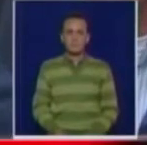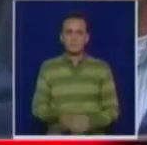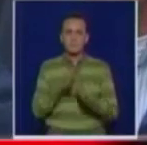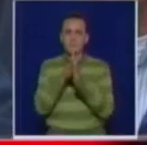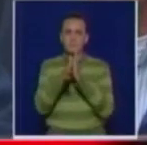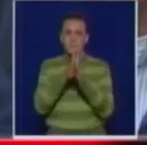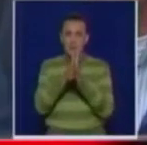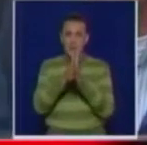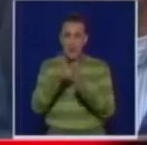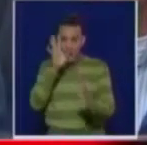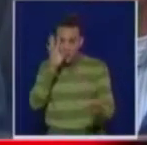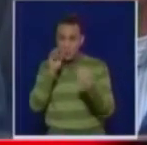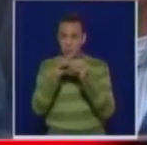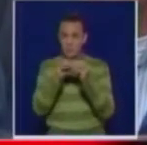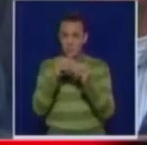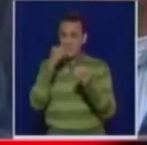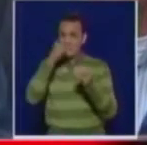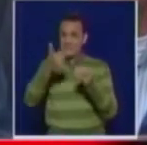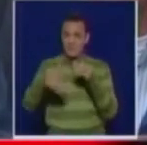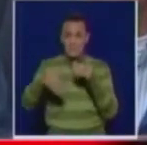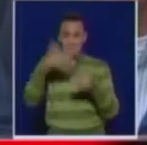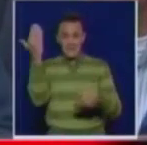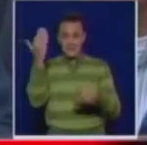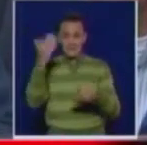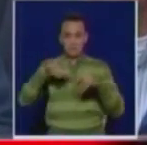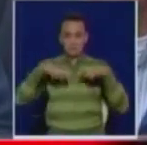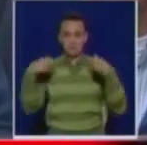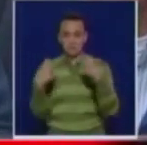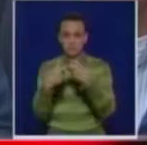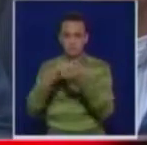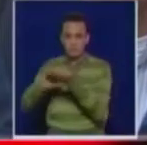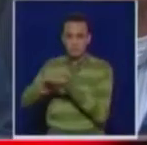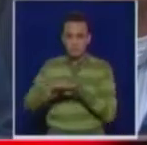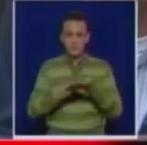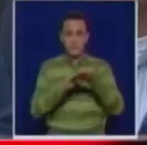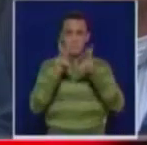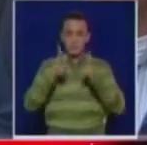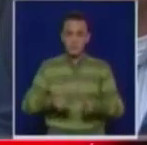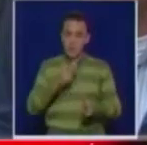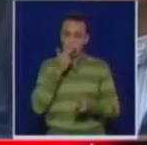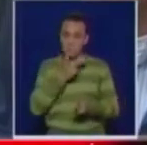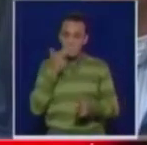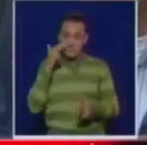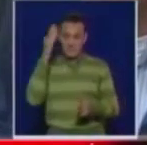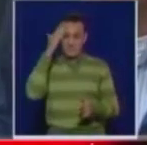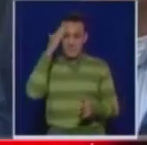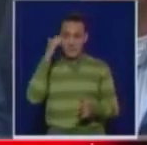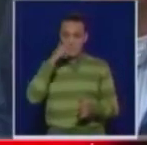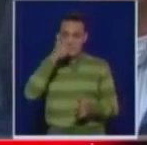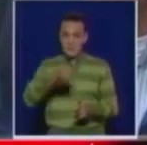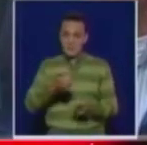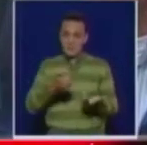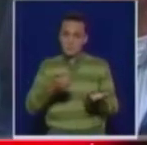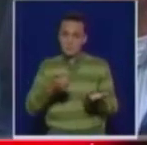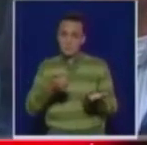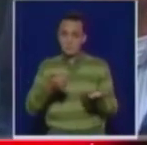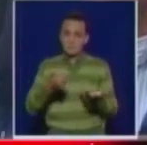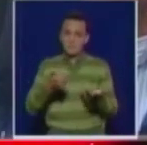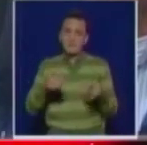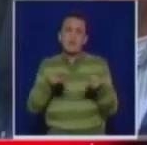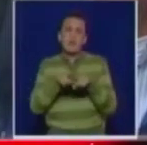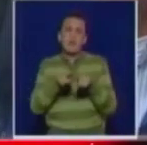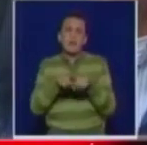apenas se inicien las mesas, aquí va a haber de aquí a mañana una especie